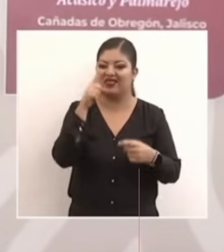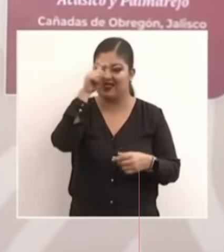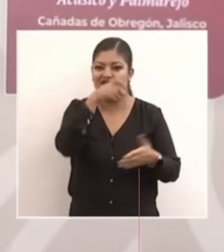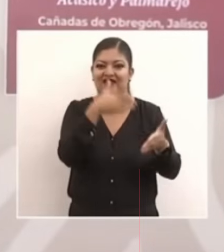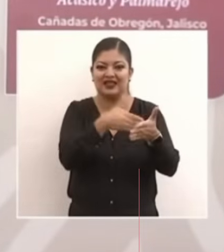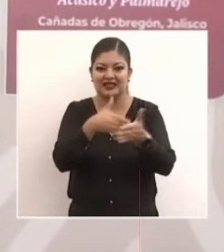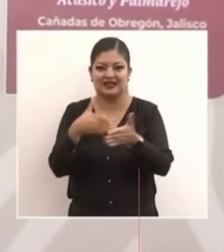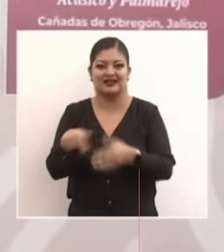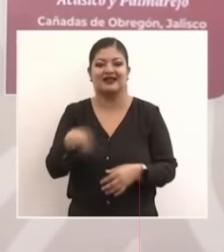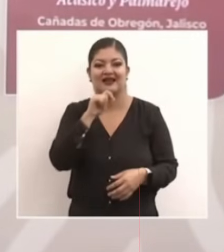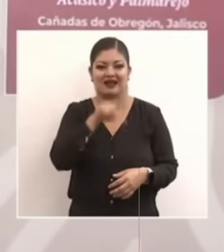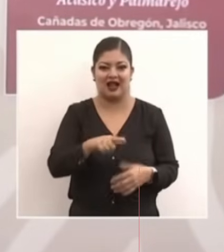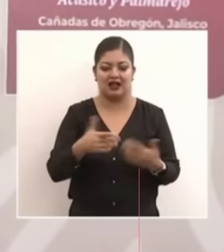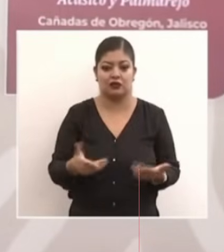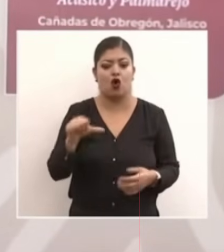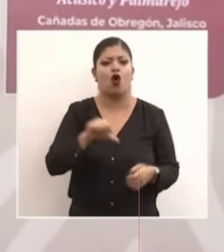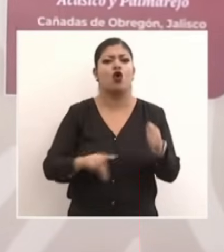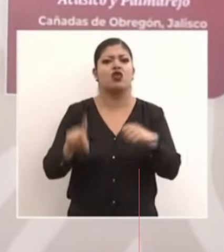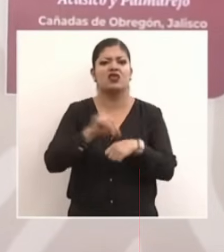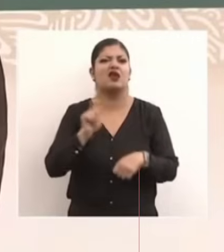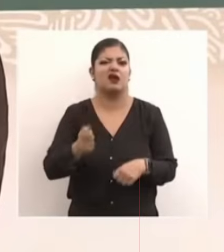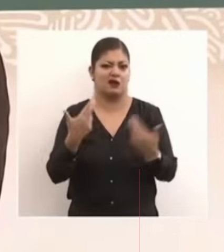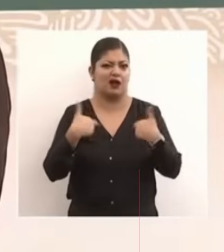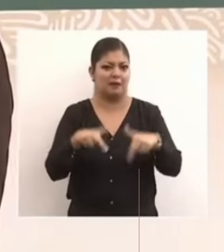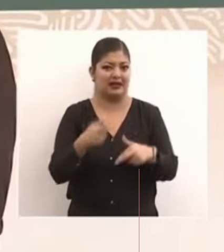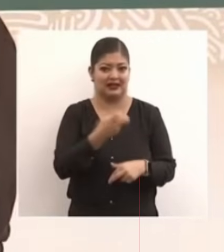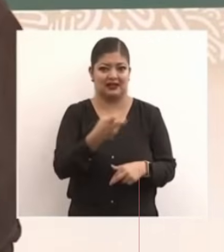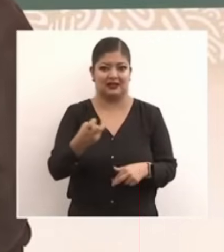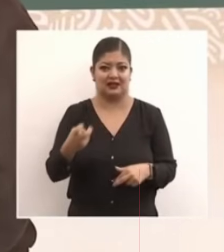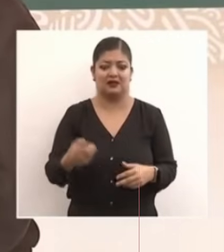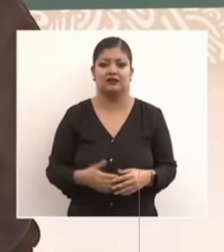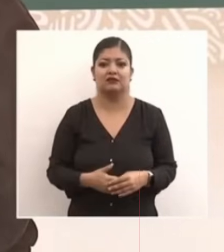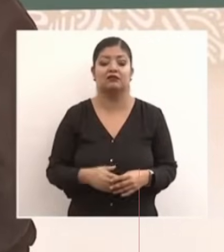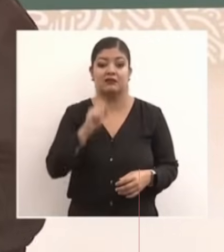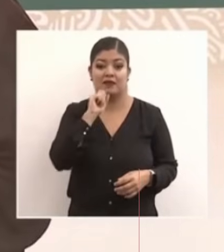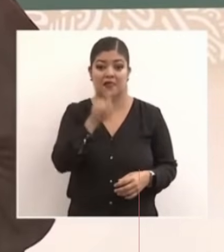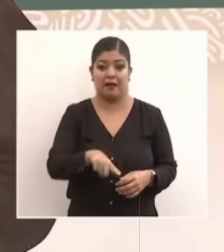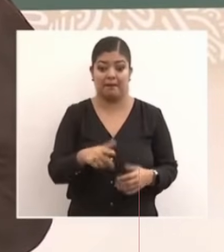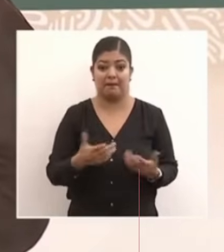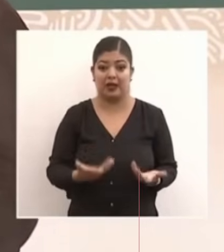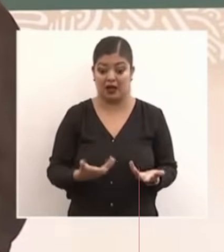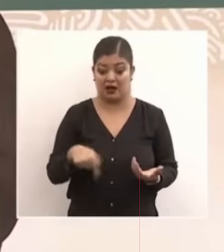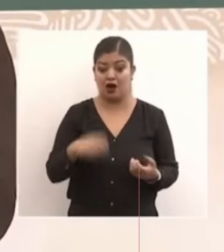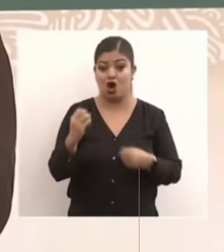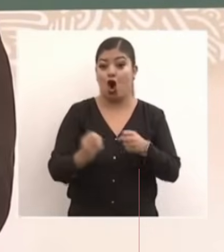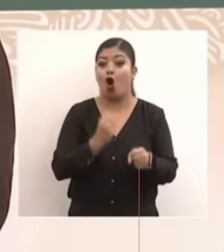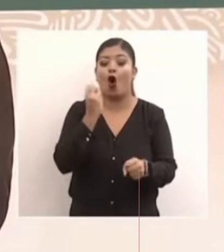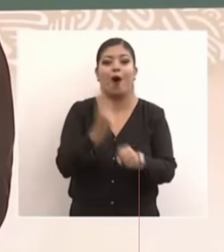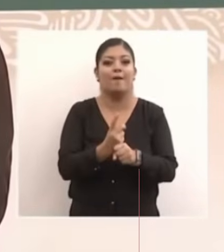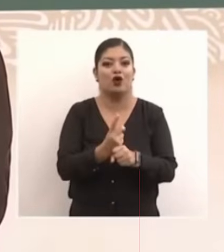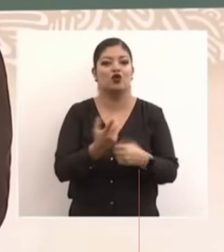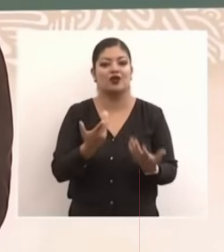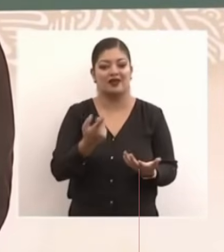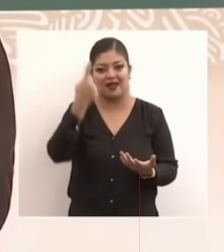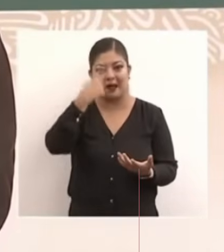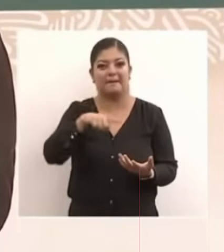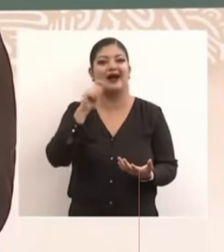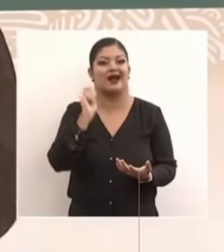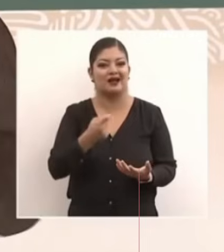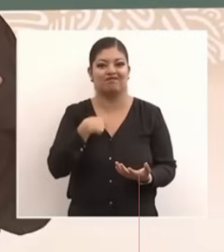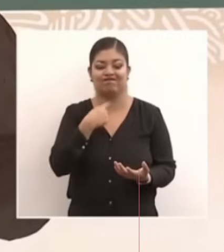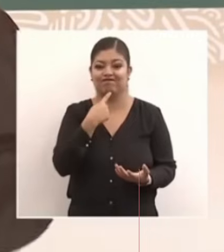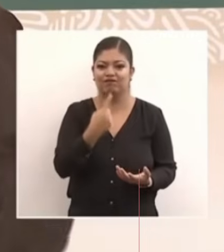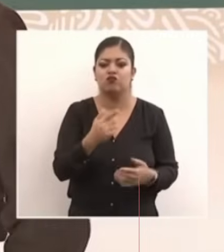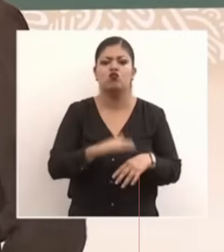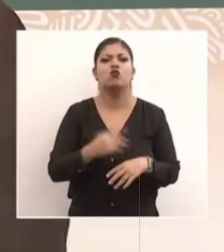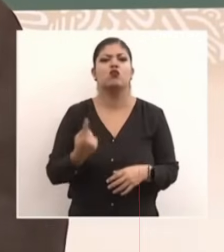que tenía Jalisco. El día de hoy representa eso, presidente. Representa también una oportunidad para reiterar,